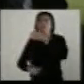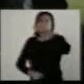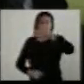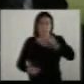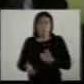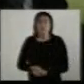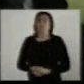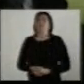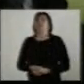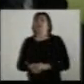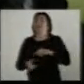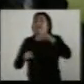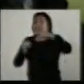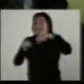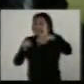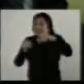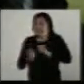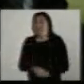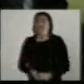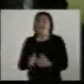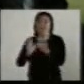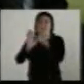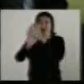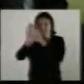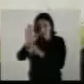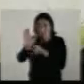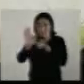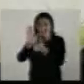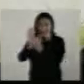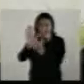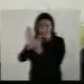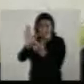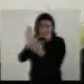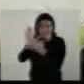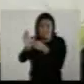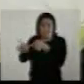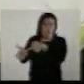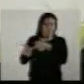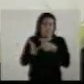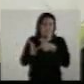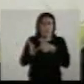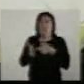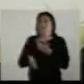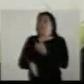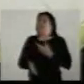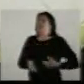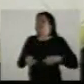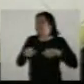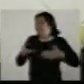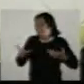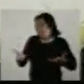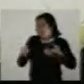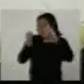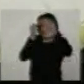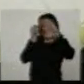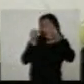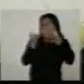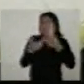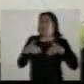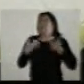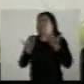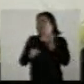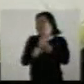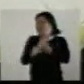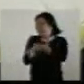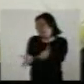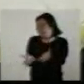con discapacidad, es cierto. Bueno, eso. Esta convención y esta ley obligaría a que el Estado tenga esos instrumentos y tenga esa información